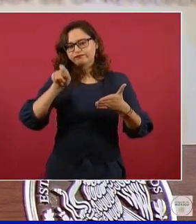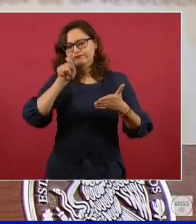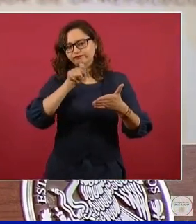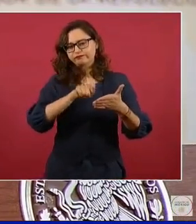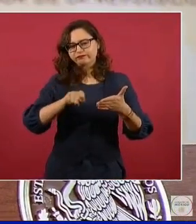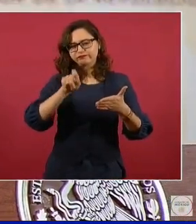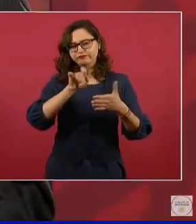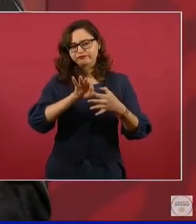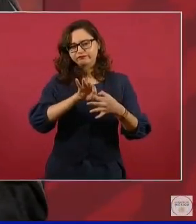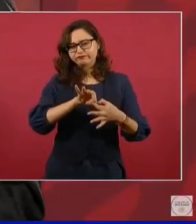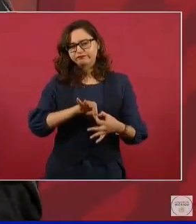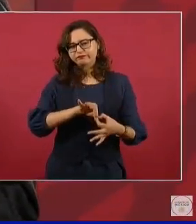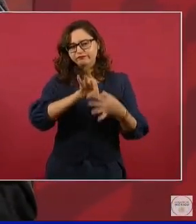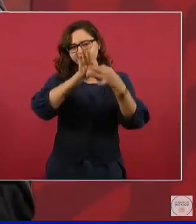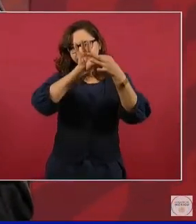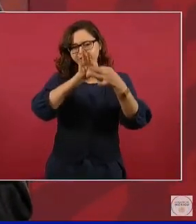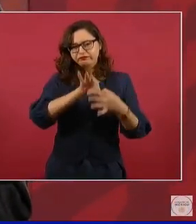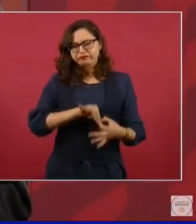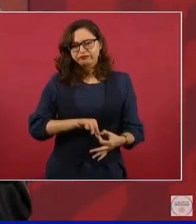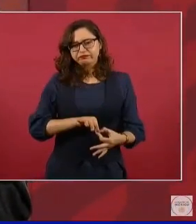que no se